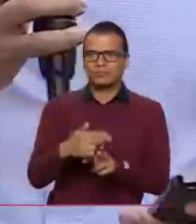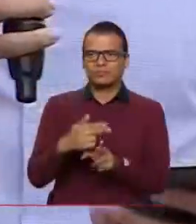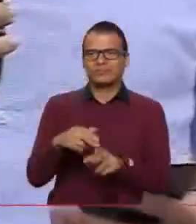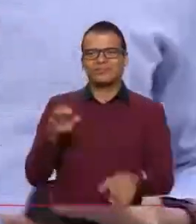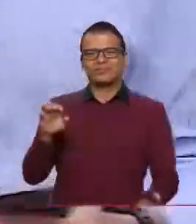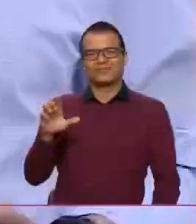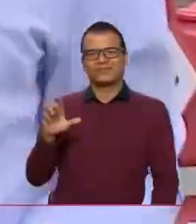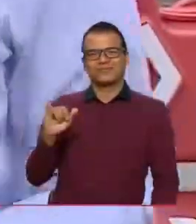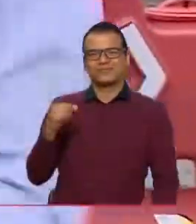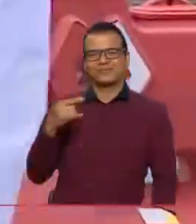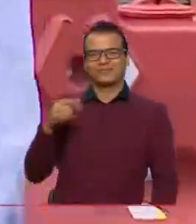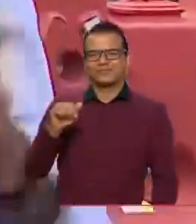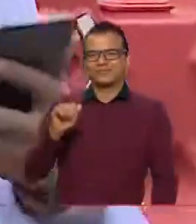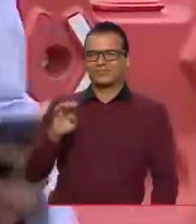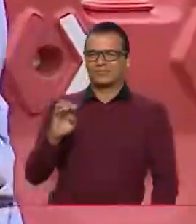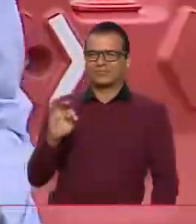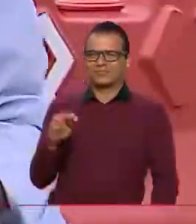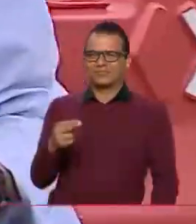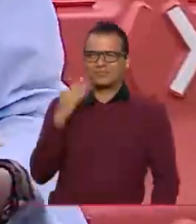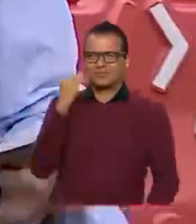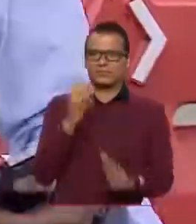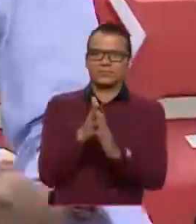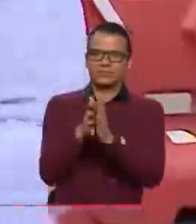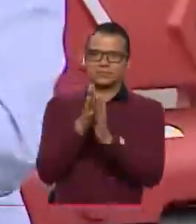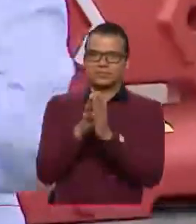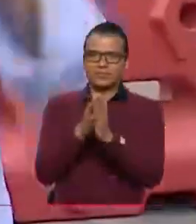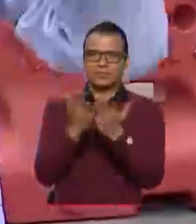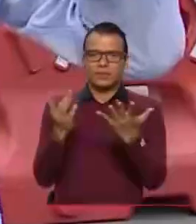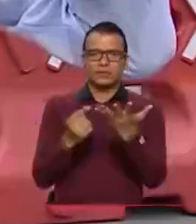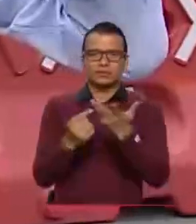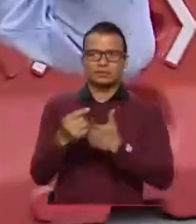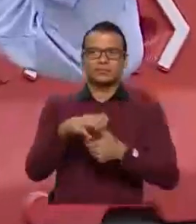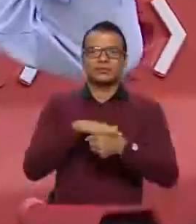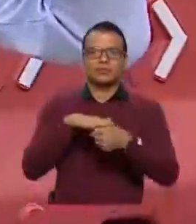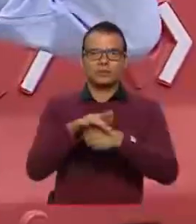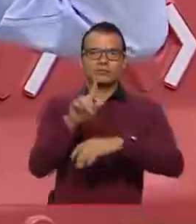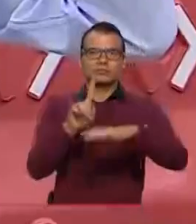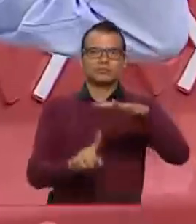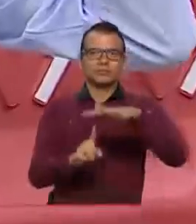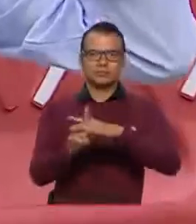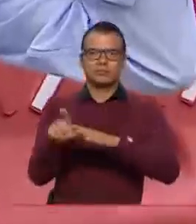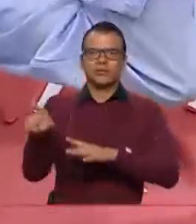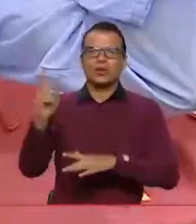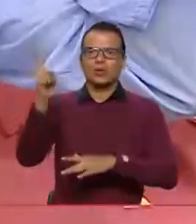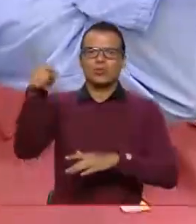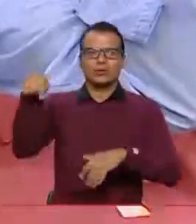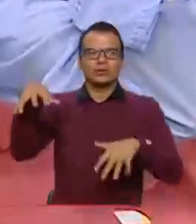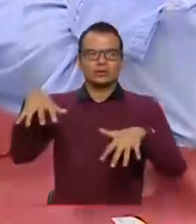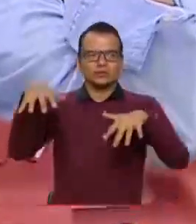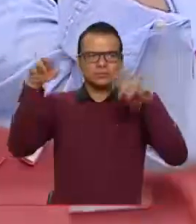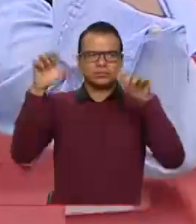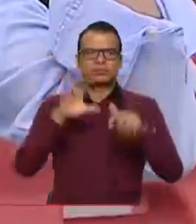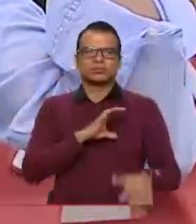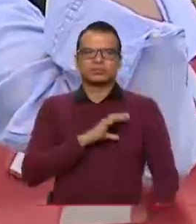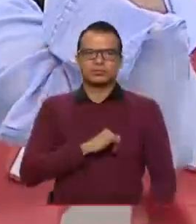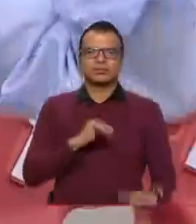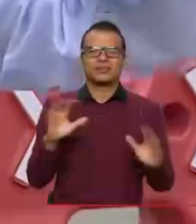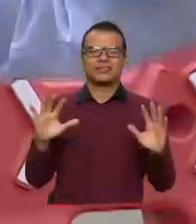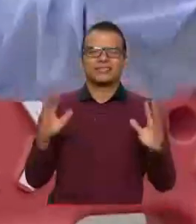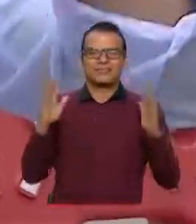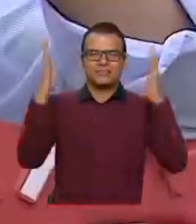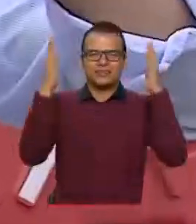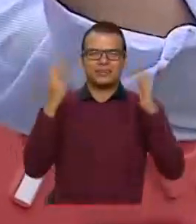la Comuna 19 manifestando todas estas dificultades que registran por la instalación de estas graderías que observan aquí en la parte de atrás. Aquí sobre